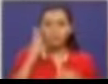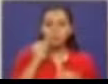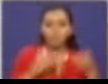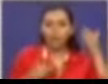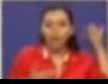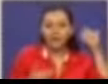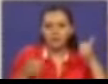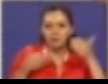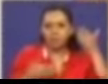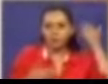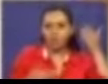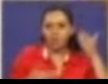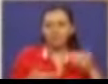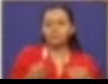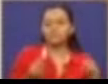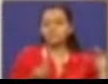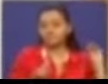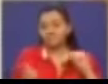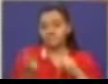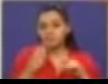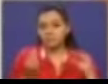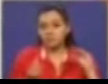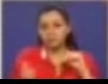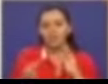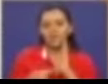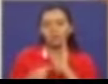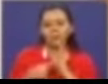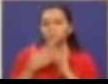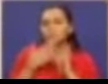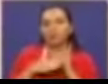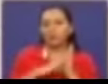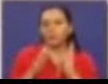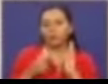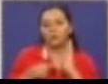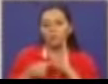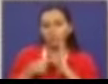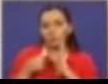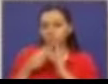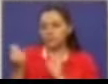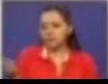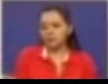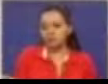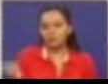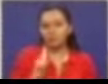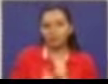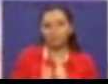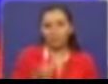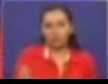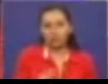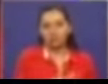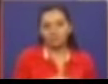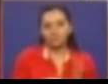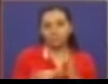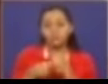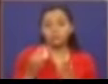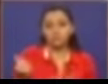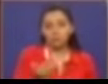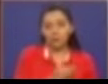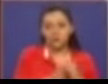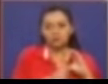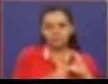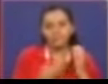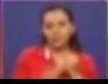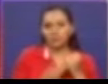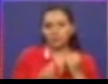Claro, tiene preasignaciones, puso un impuesto a las telecomunicaciones solo para el deporte. Entonces, claro, eso da ingentes